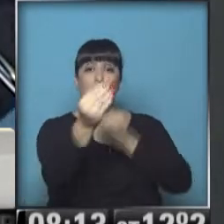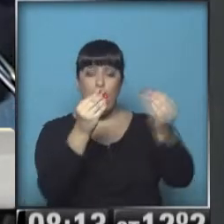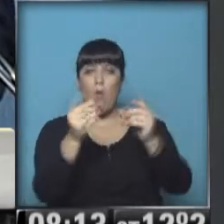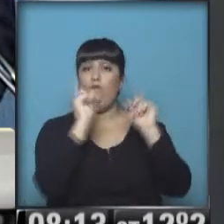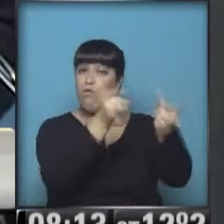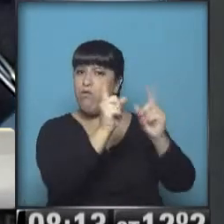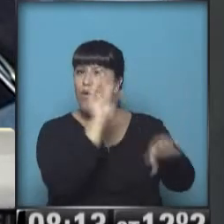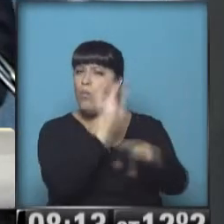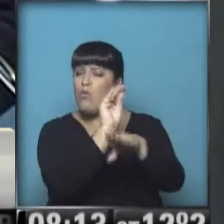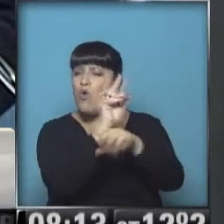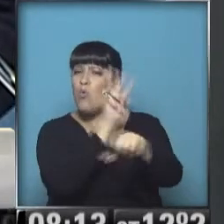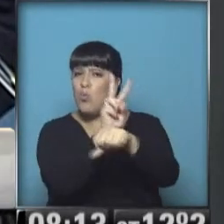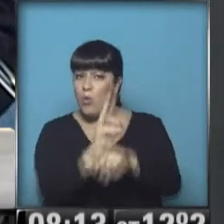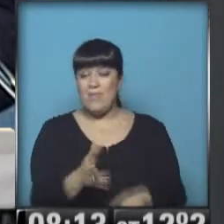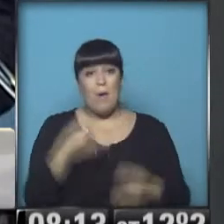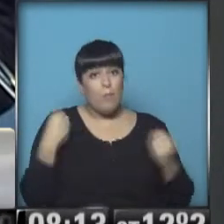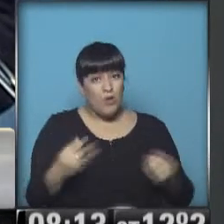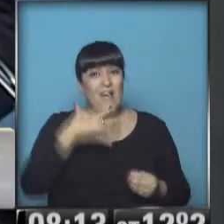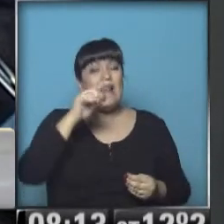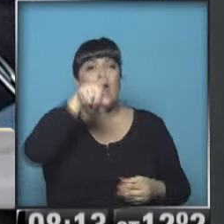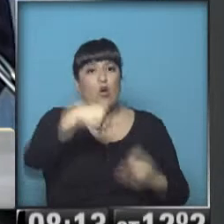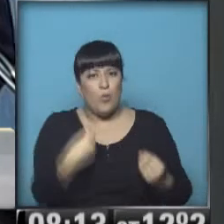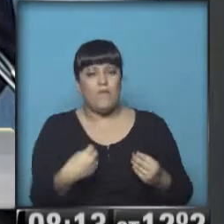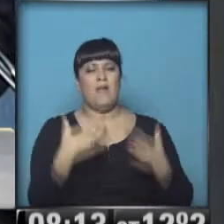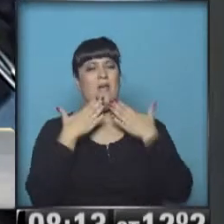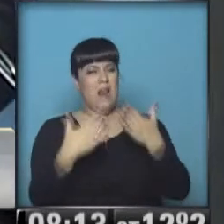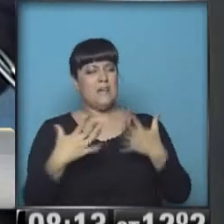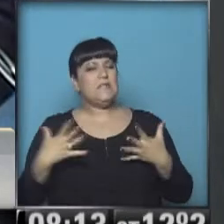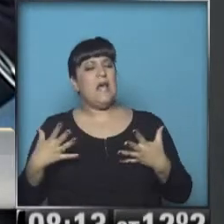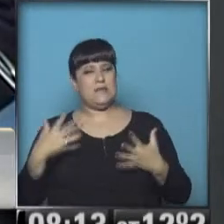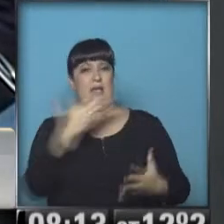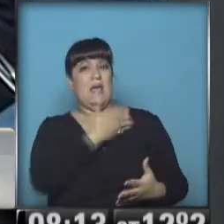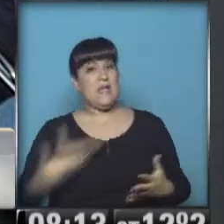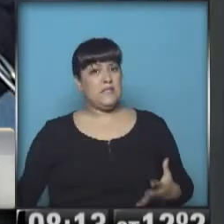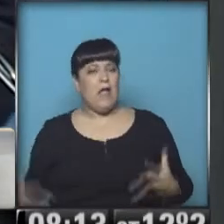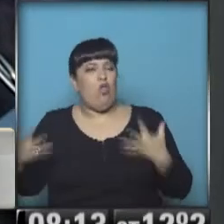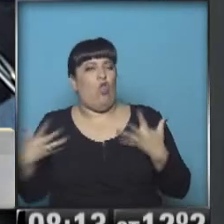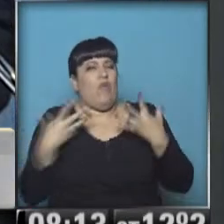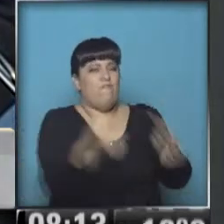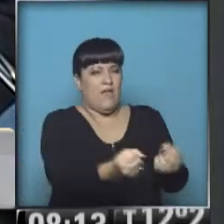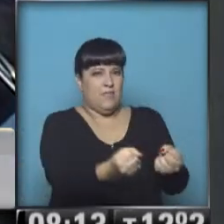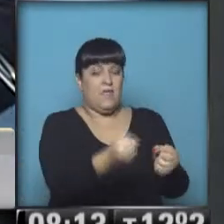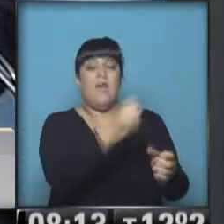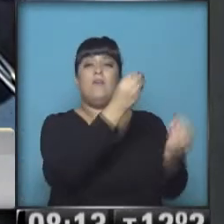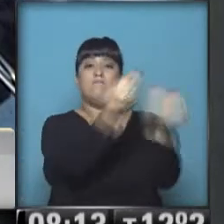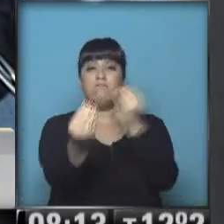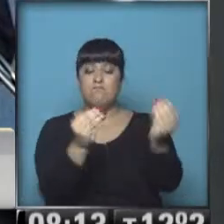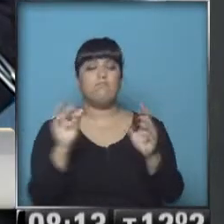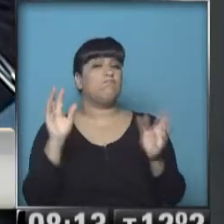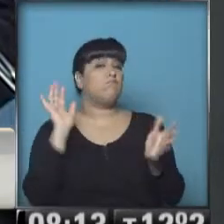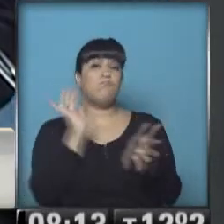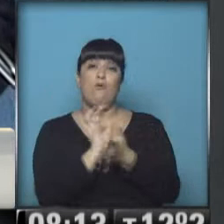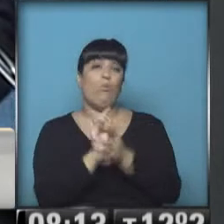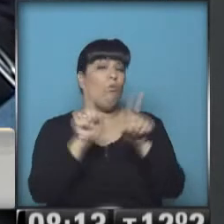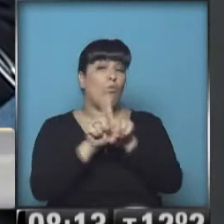porque porque en realidad hay una defensa férrea desde el punto de vista del empleo independientemente de las dificultades